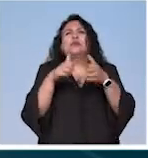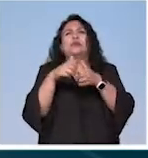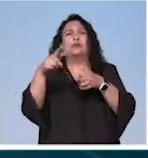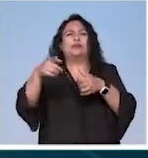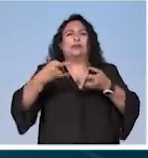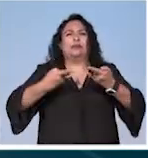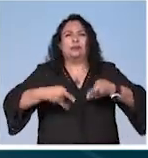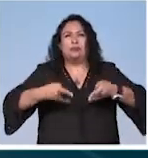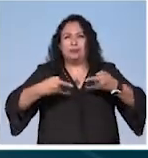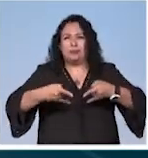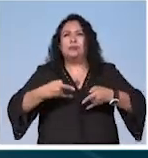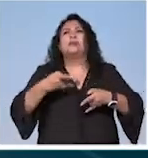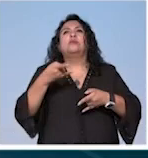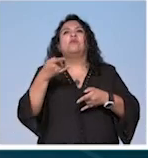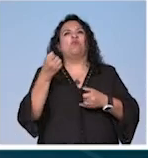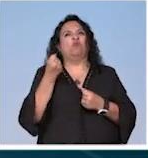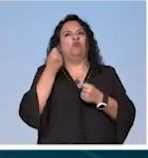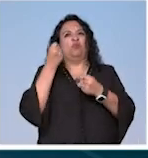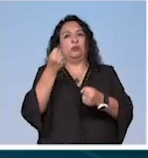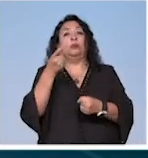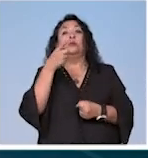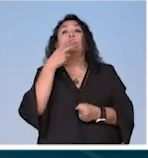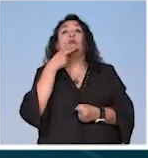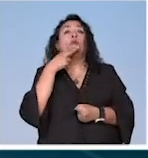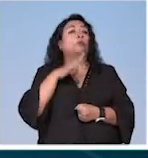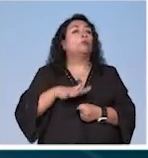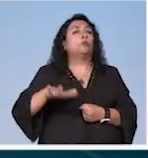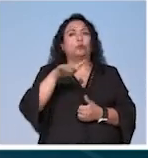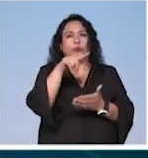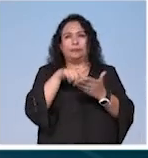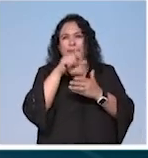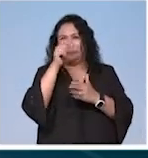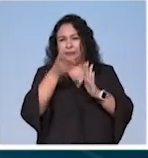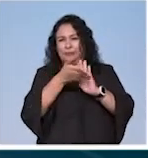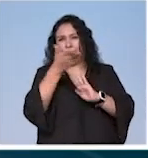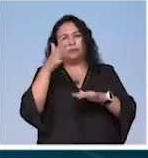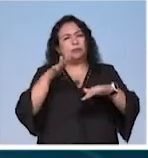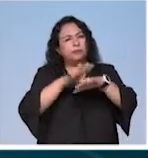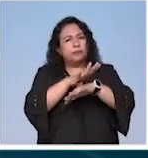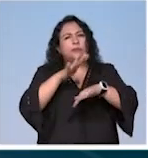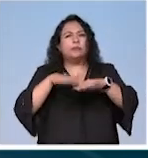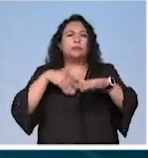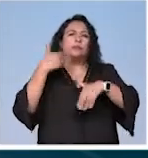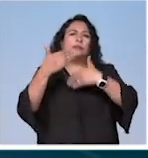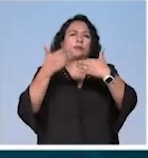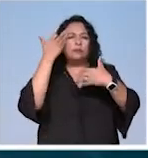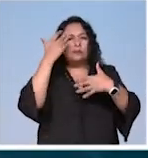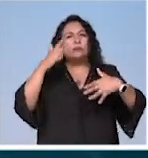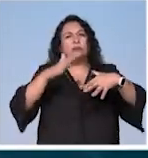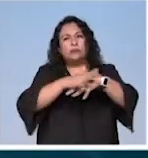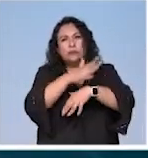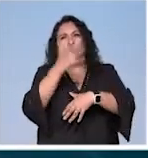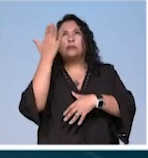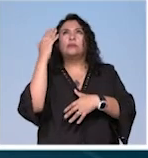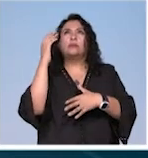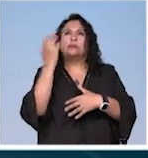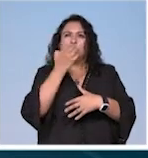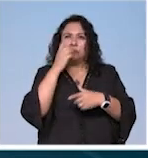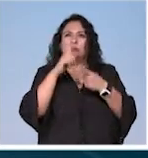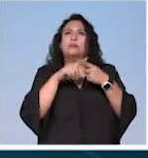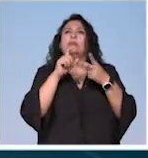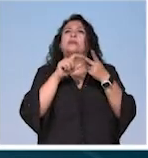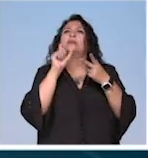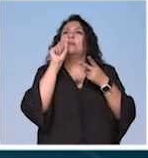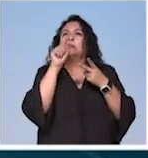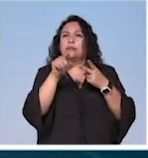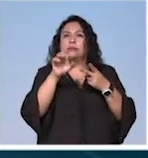de la Constitución y el poder. Los usos del espacio de este recinto fueron cambiando con el devenir del tiempo. Fue colegio, pero también fue